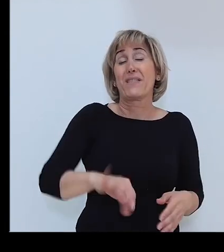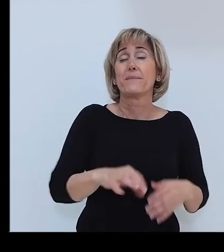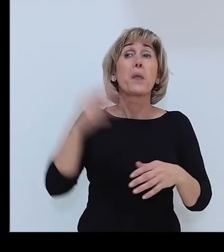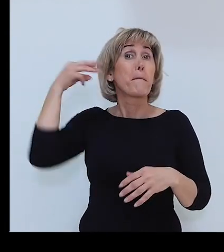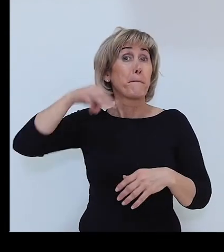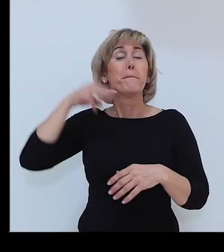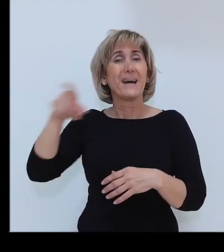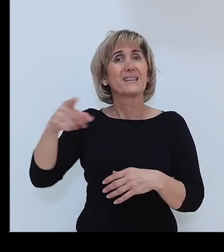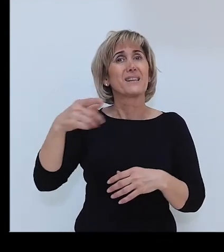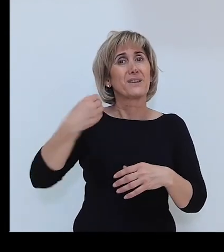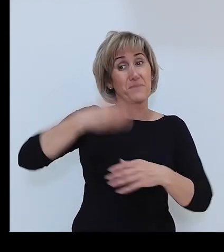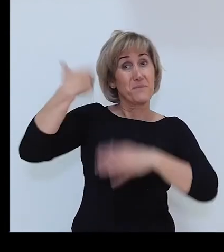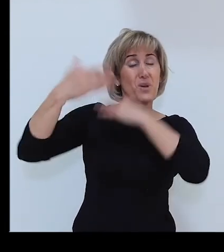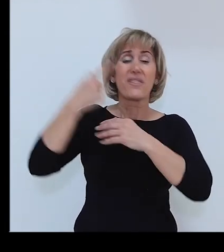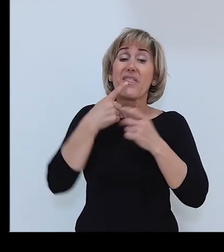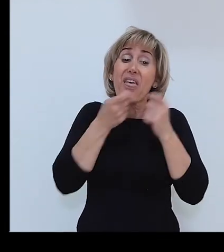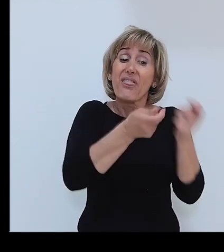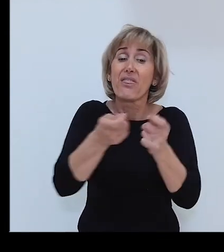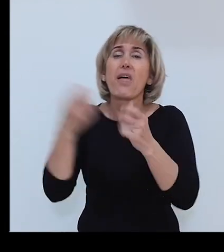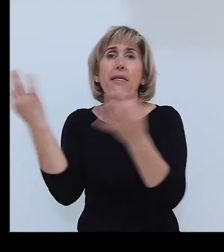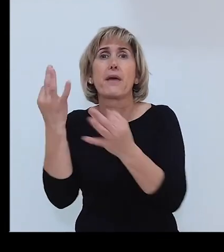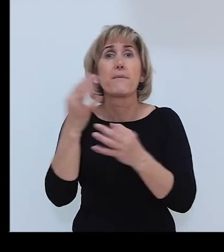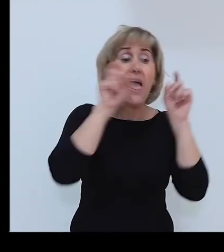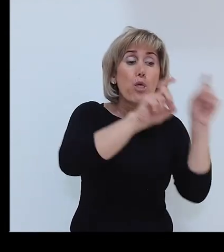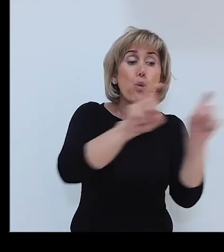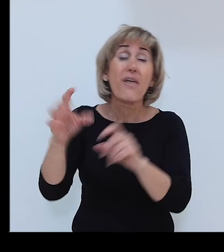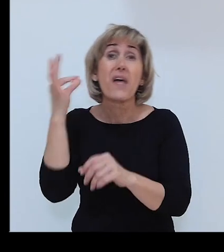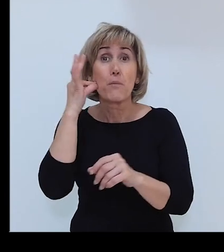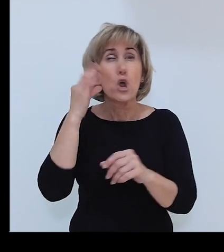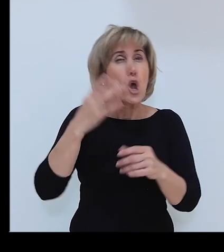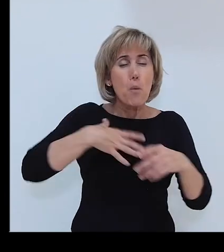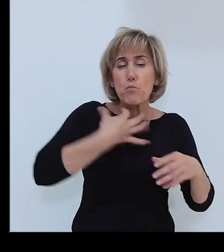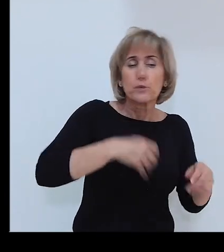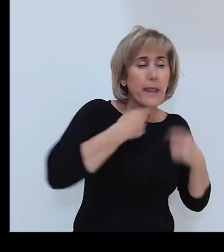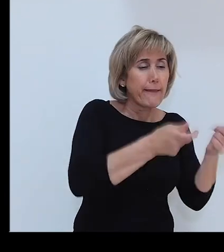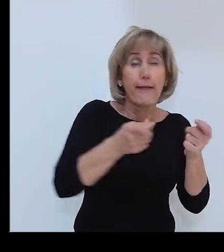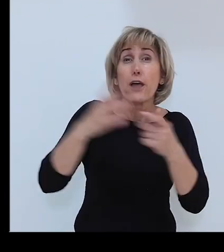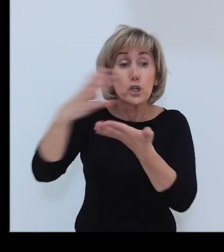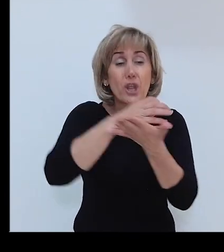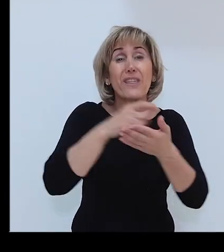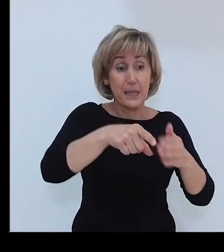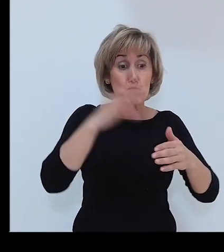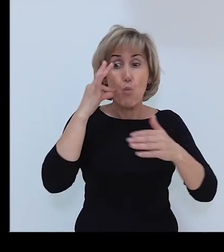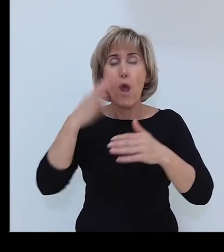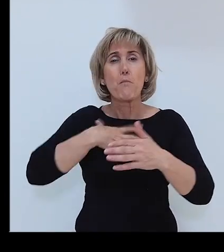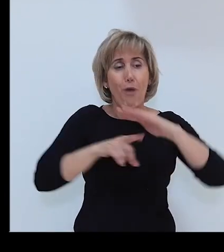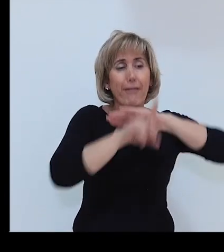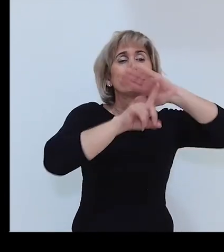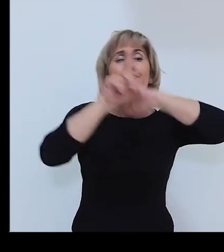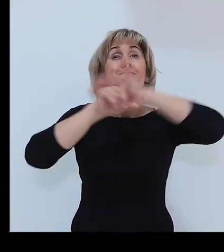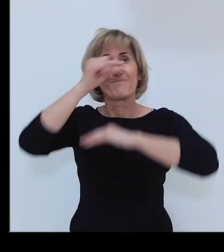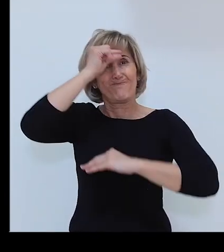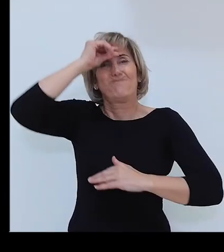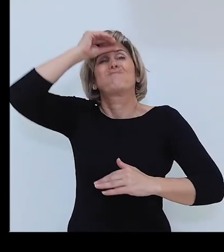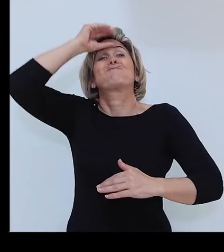y veréis. Pues bueno, también Martino ya decía dar educación a las mujeres, todas las posibilidades de educación